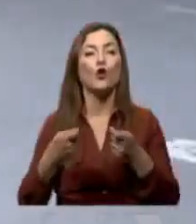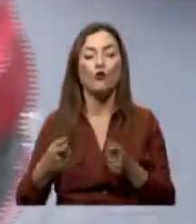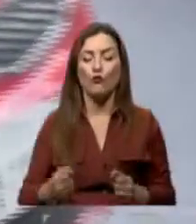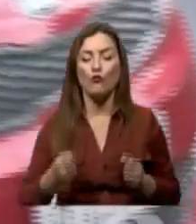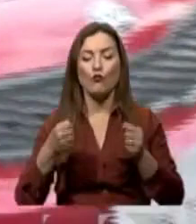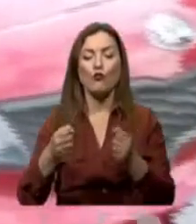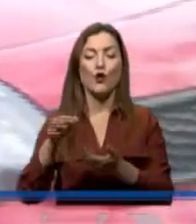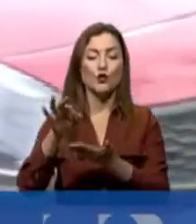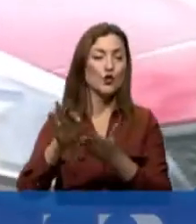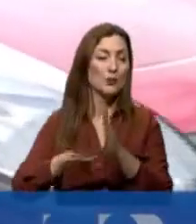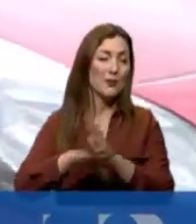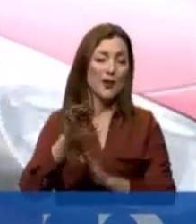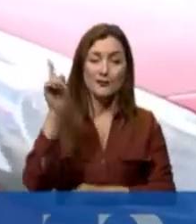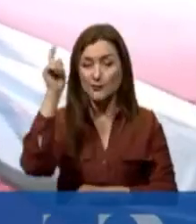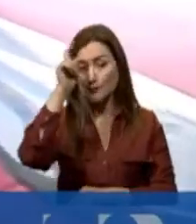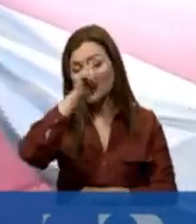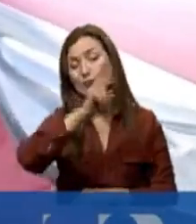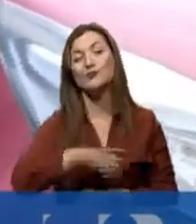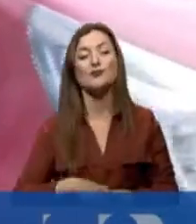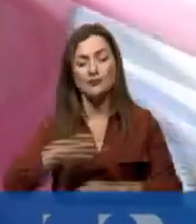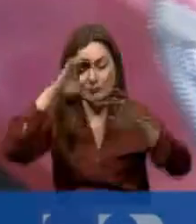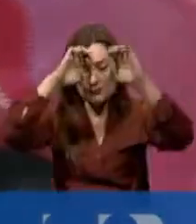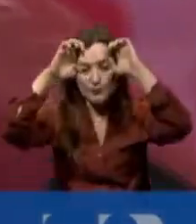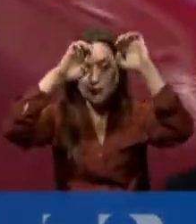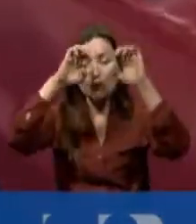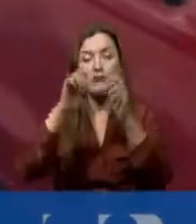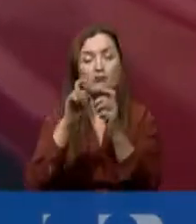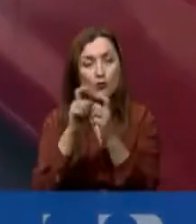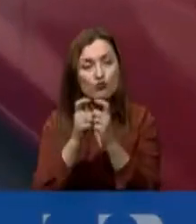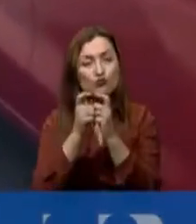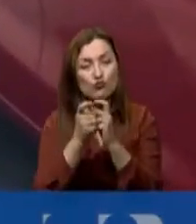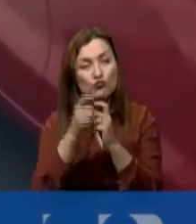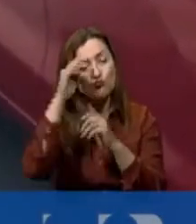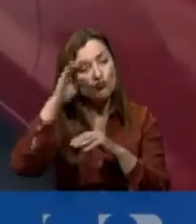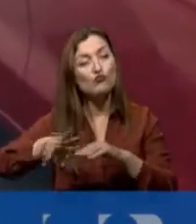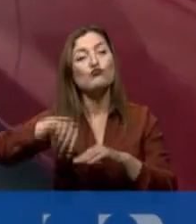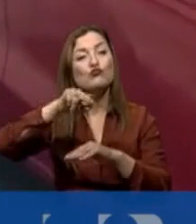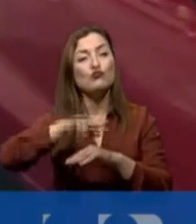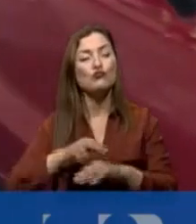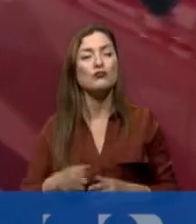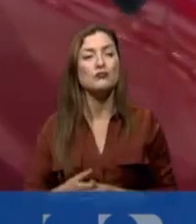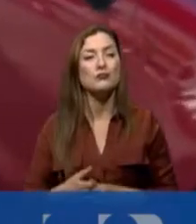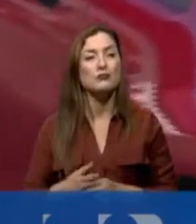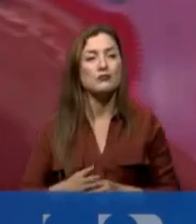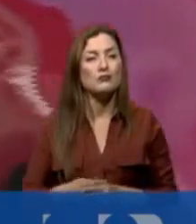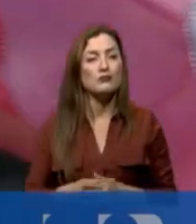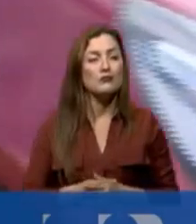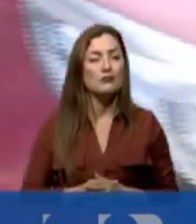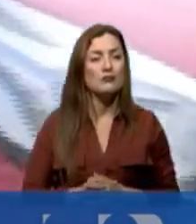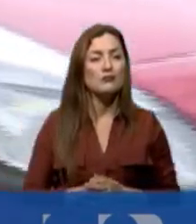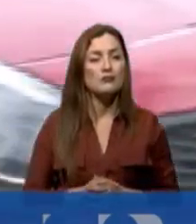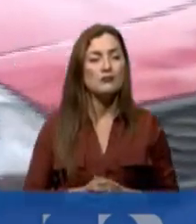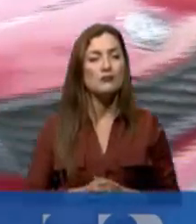las zonas más conflictivas. Las estrategias va cambiando la Policía Nacional por cómo se va comportando